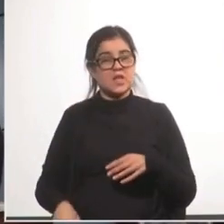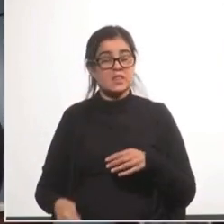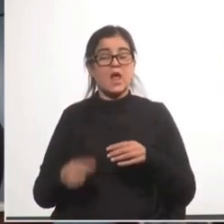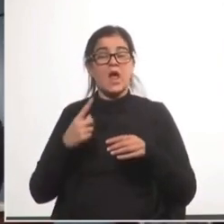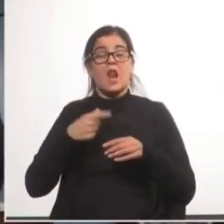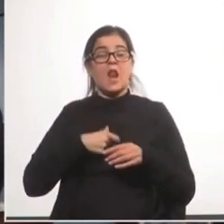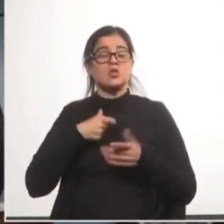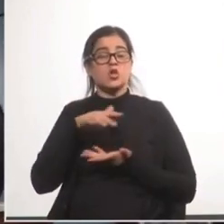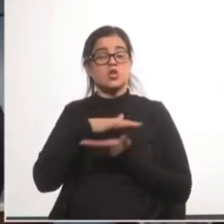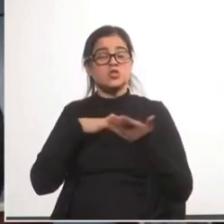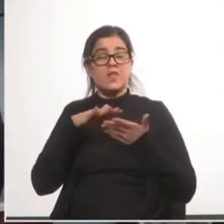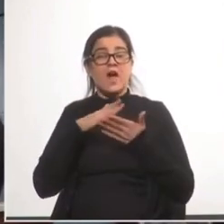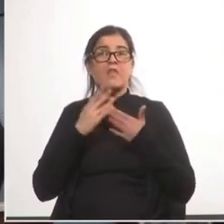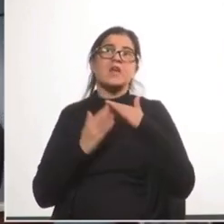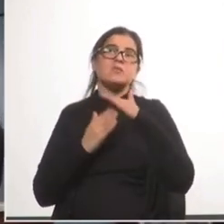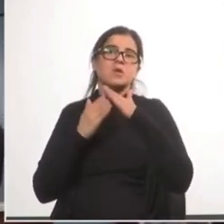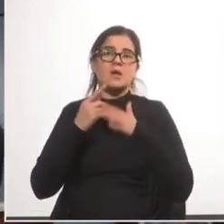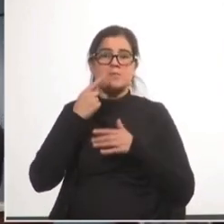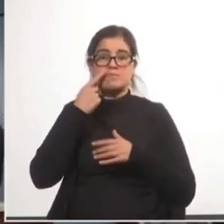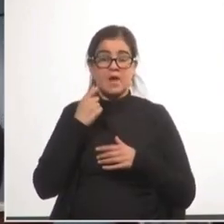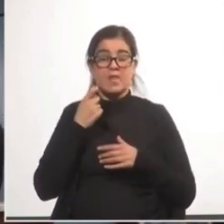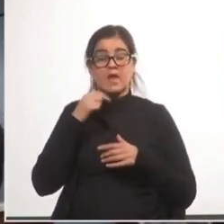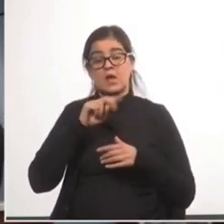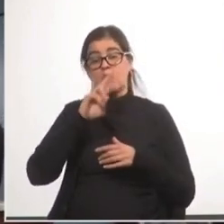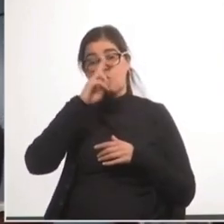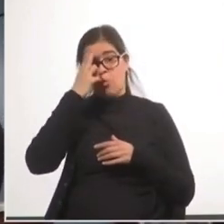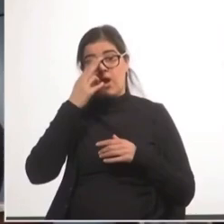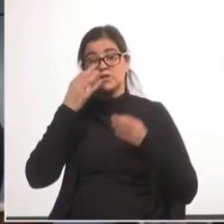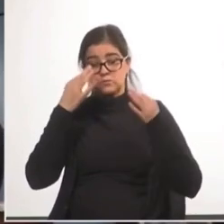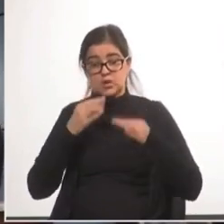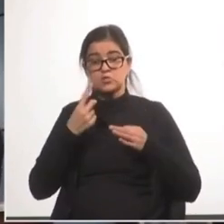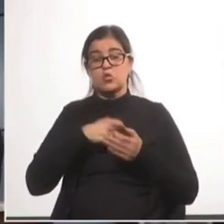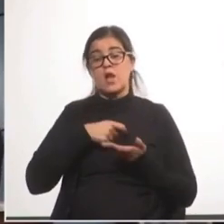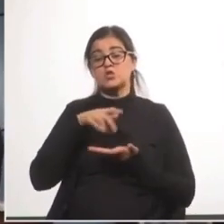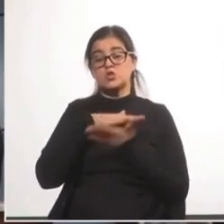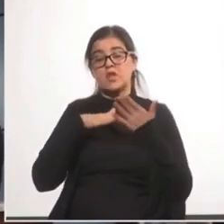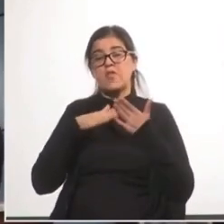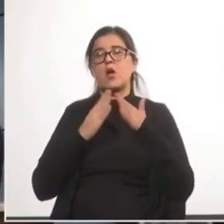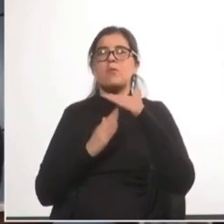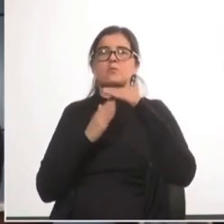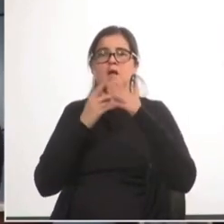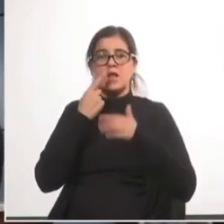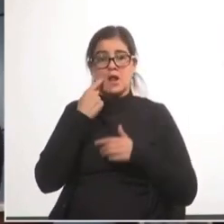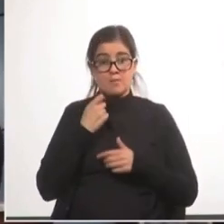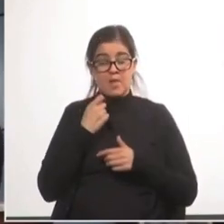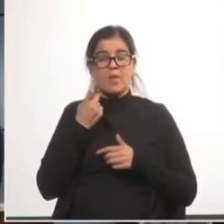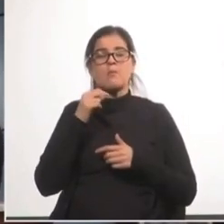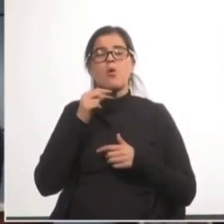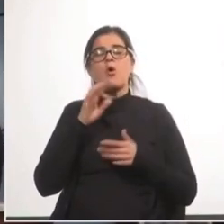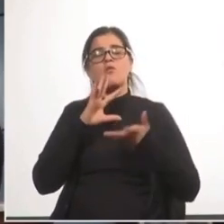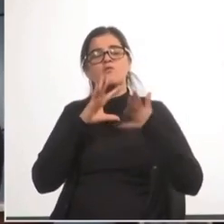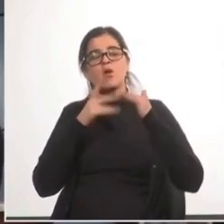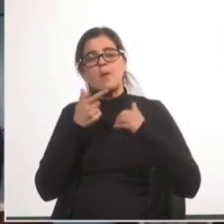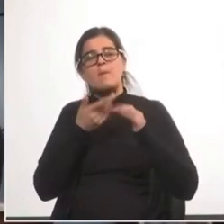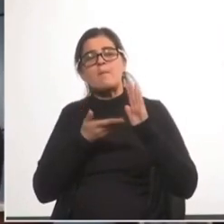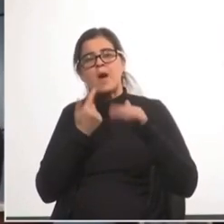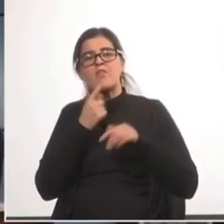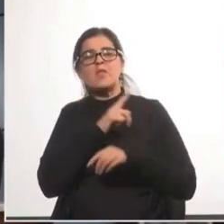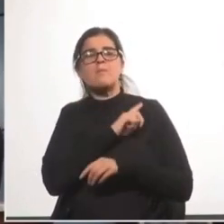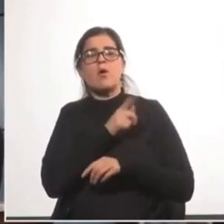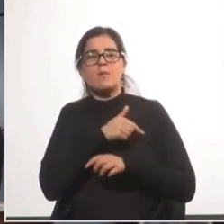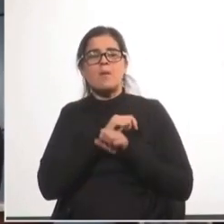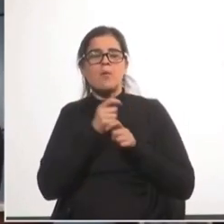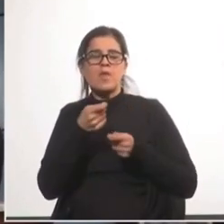las sociedades patriarcales, y la uruguaya es una sociedad patriarcal, por considerarlo un instrumento más de poder